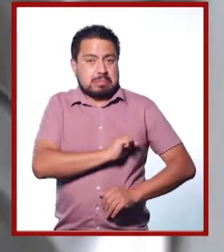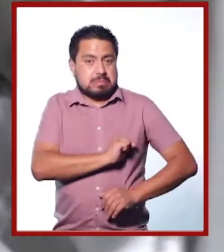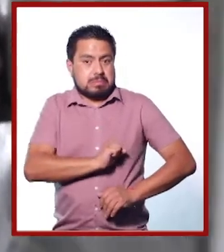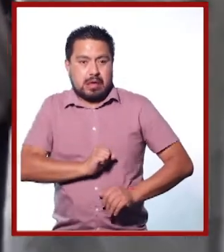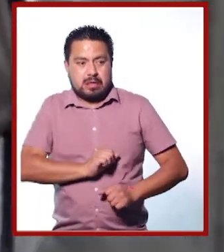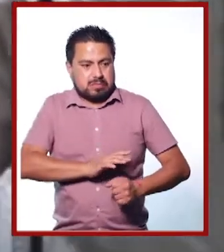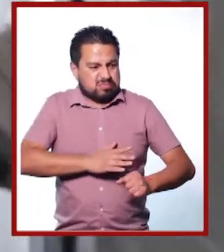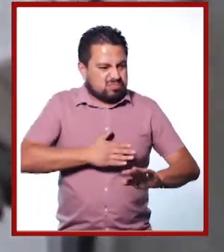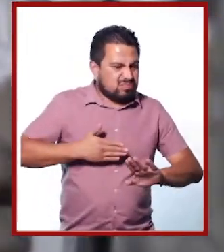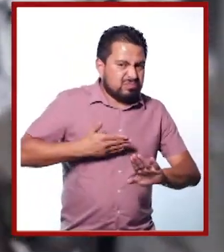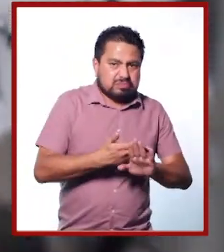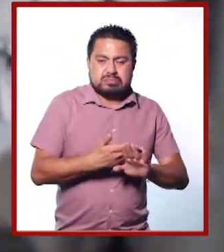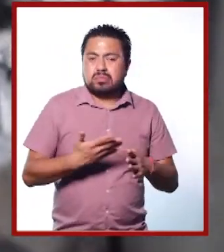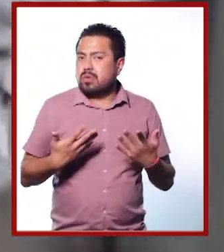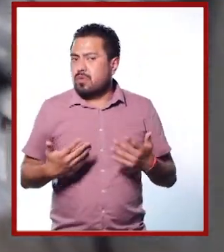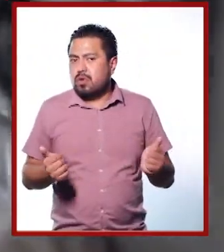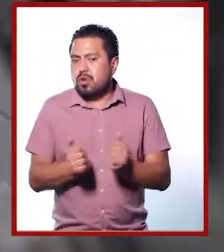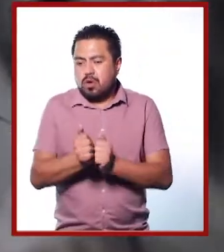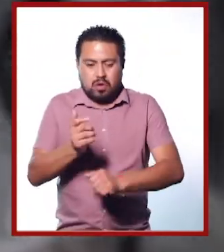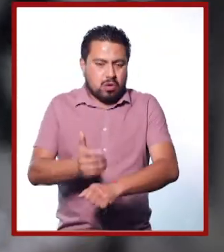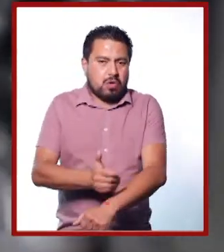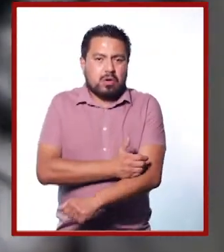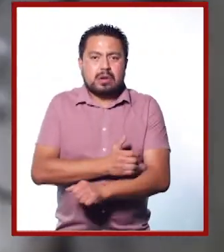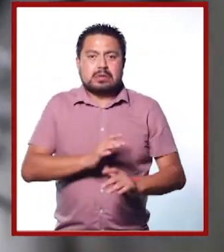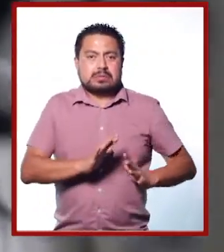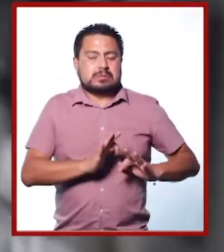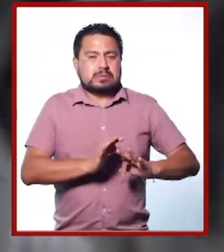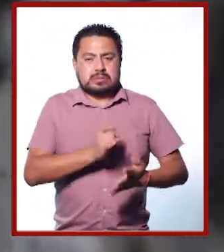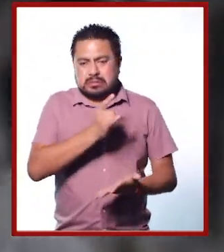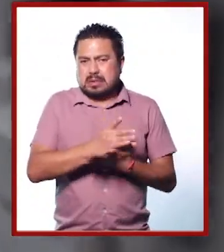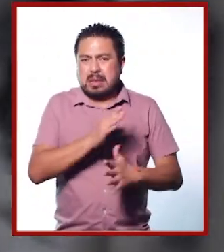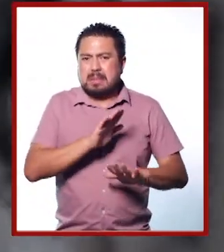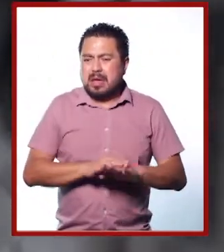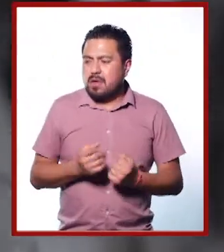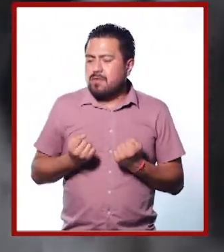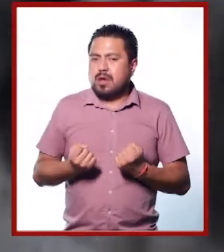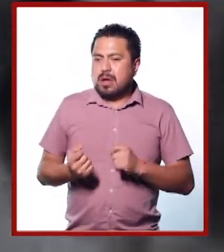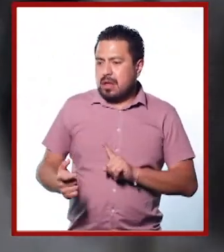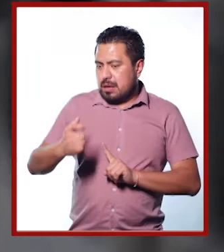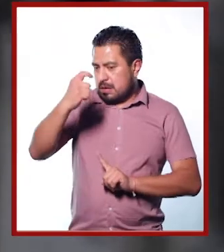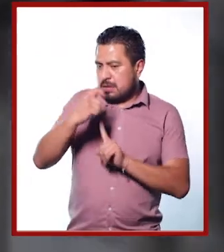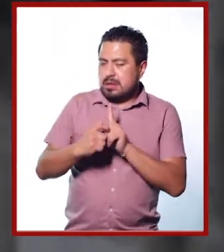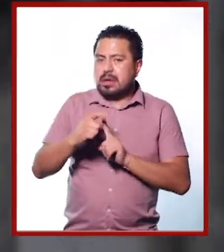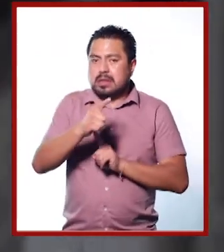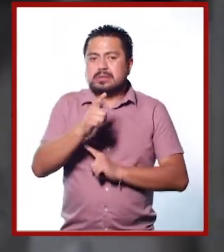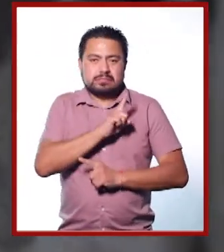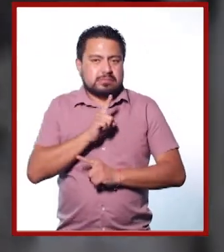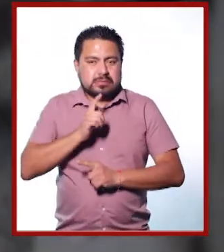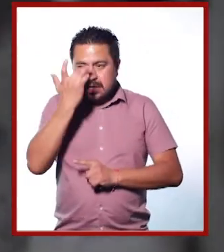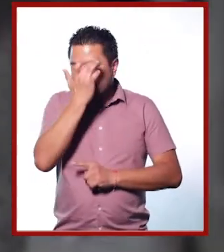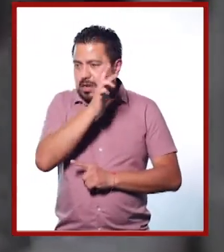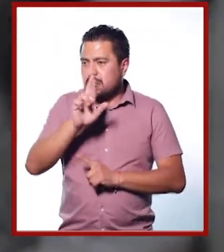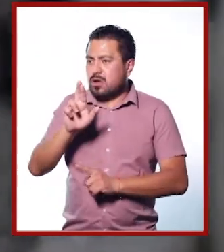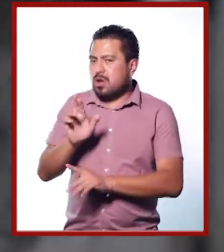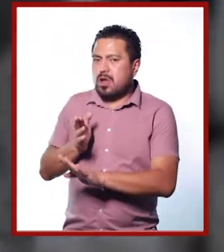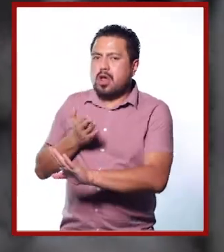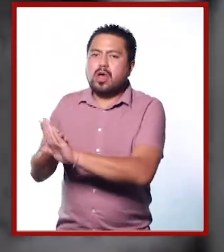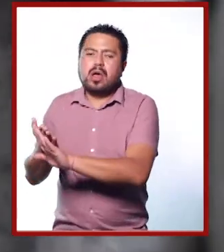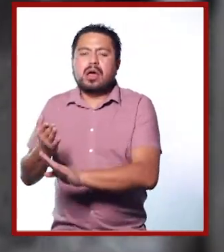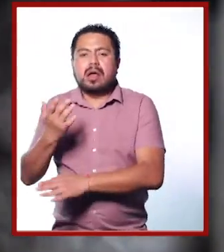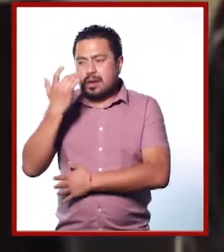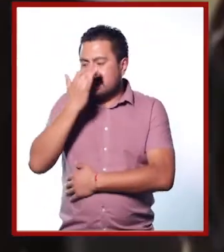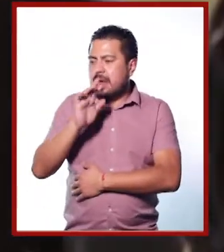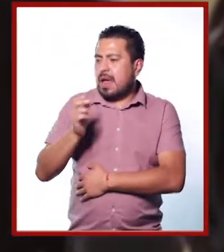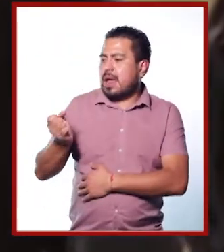es agresivo, ¿no? O sea, agresivo violentamente con sus compañeros, viene desde un ambiente muy agresivo propio. Entonces, reconocer la microviolencia